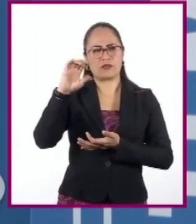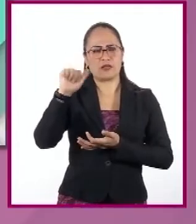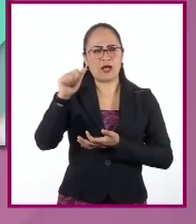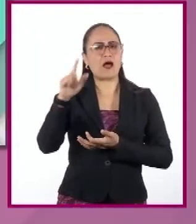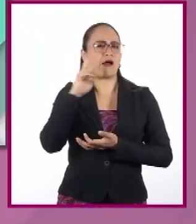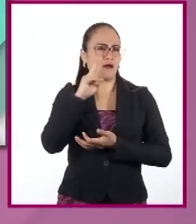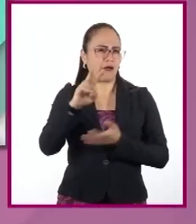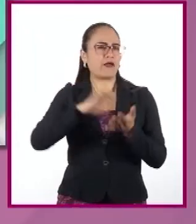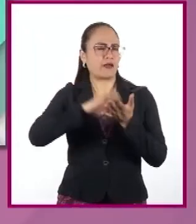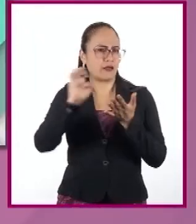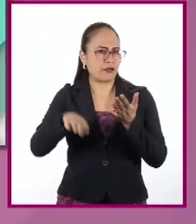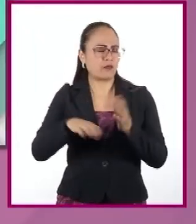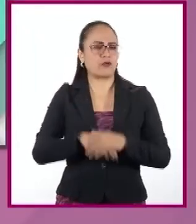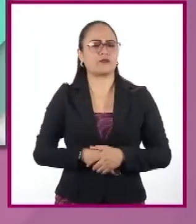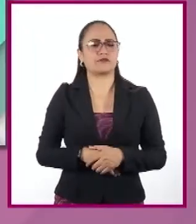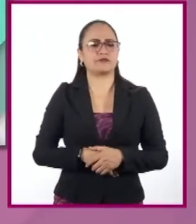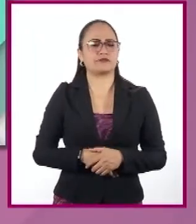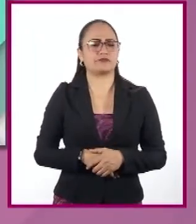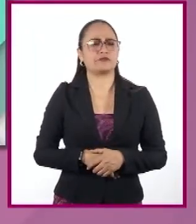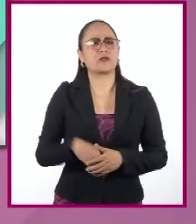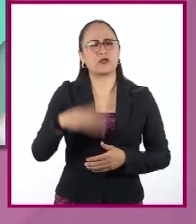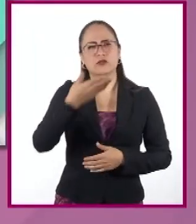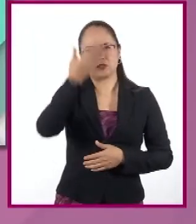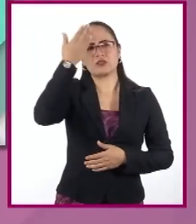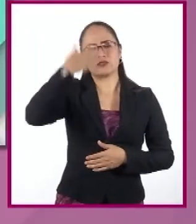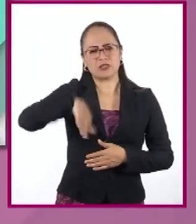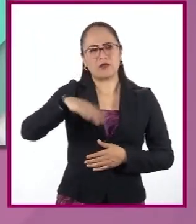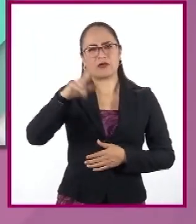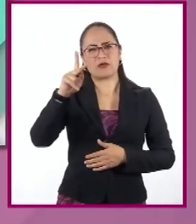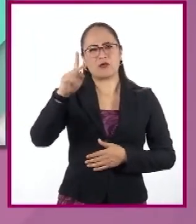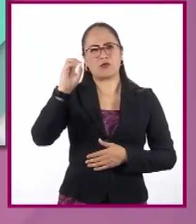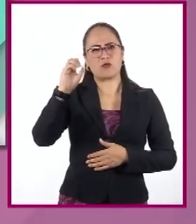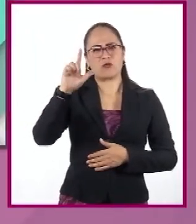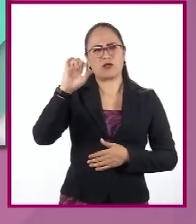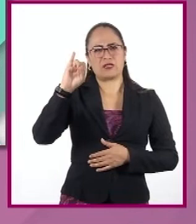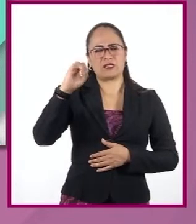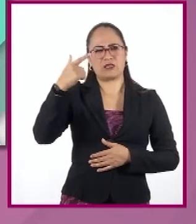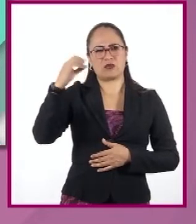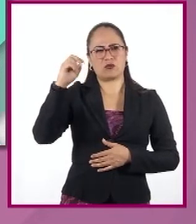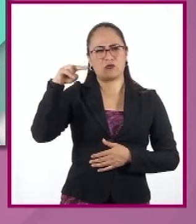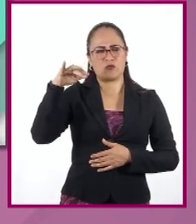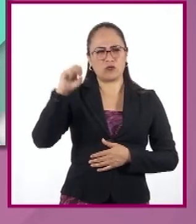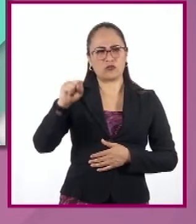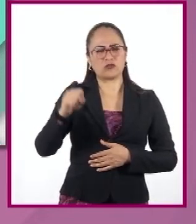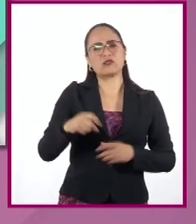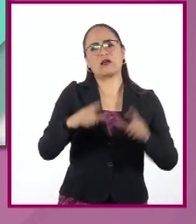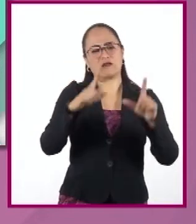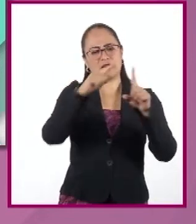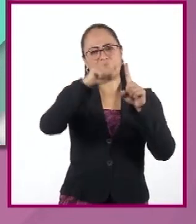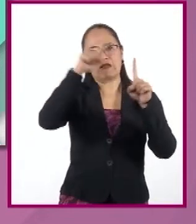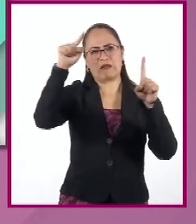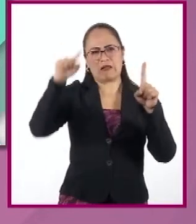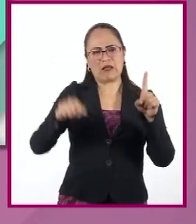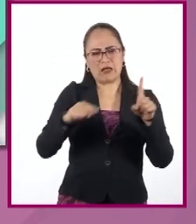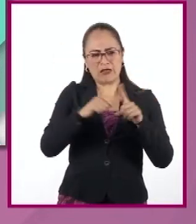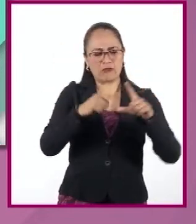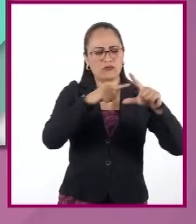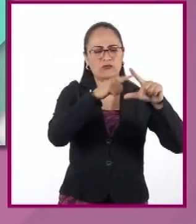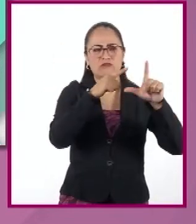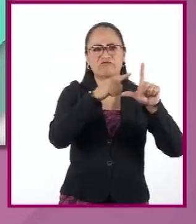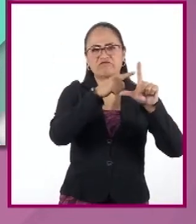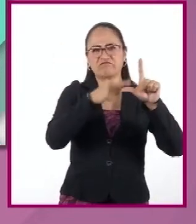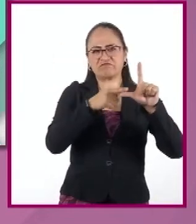ejemplo. Como saben, los polígonos están formados por lados y ángulos, y un triángulo